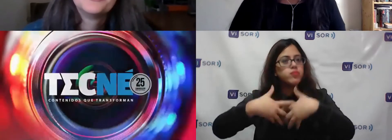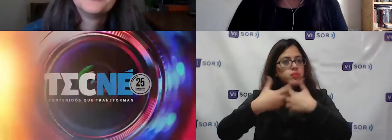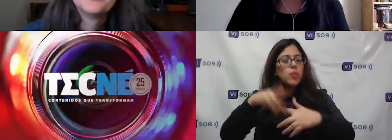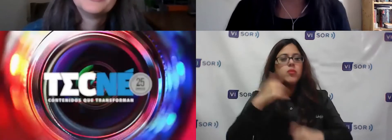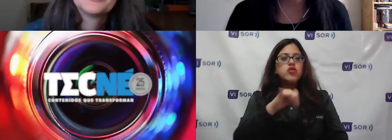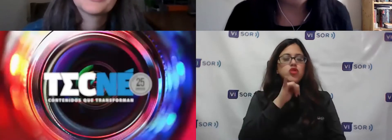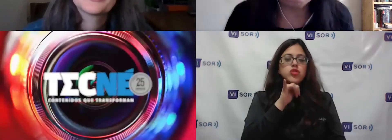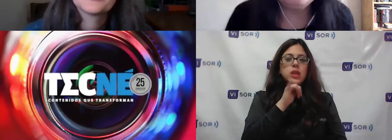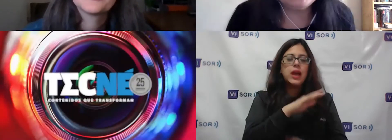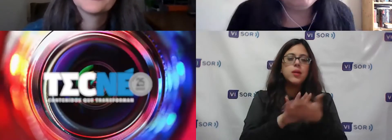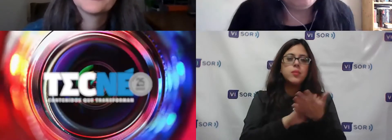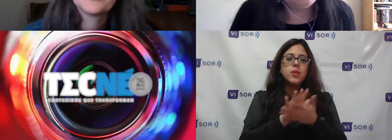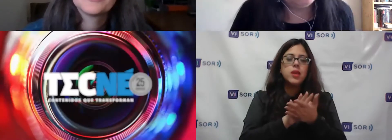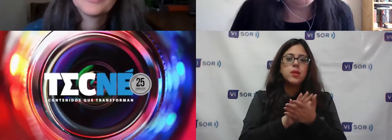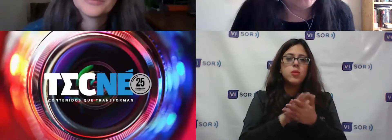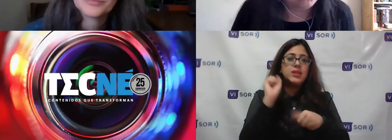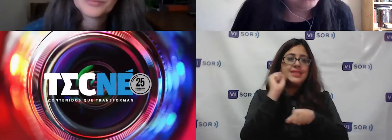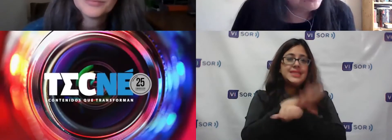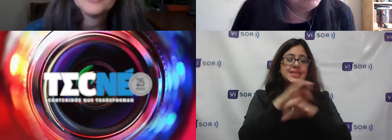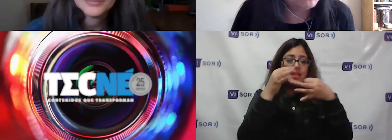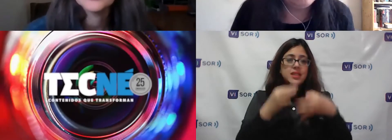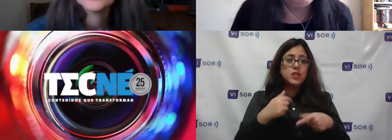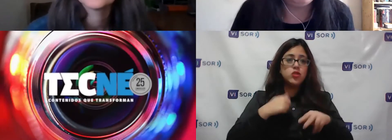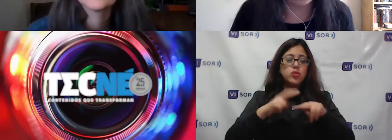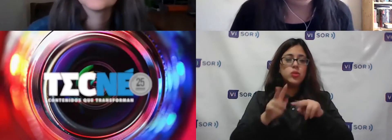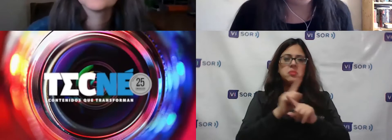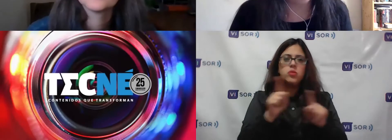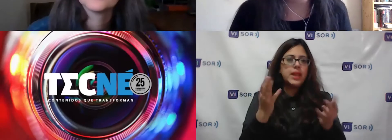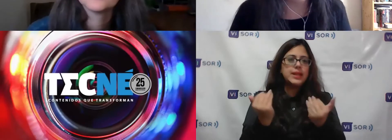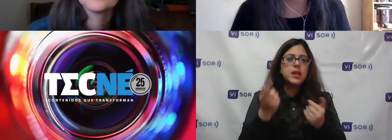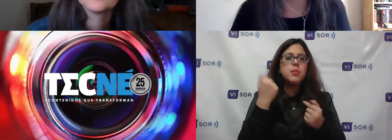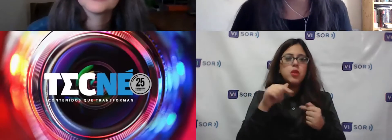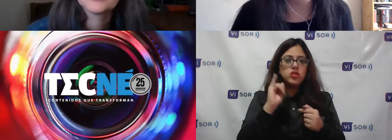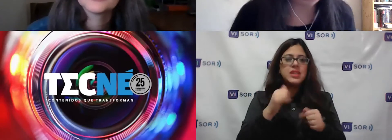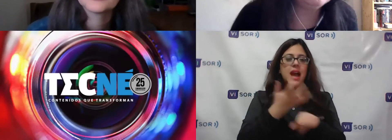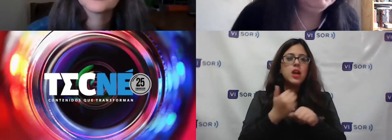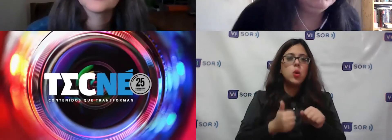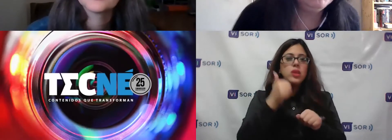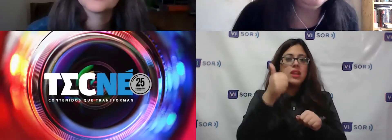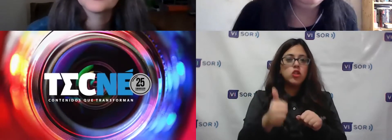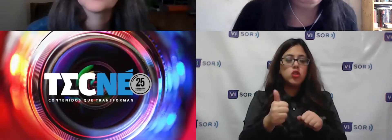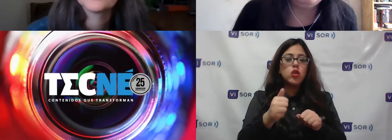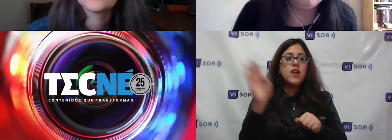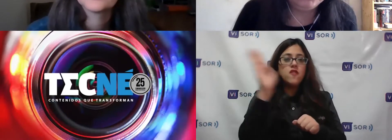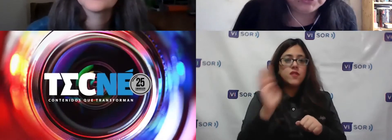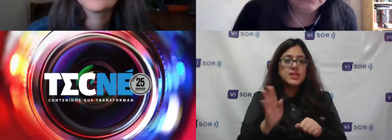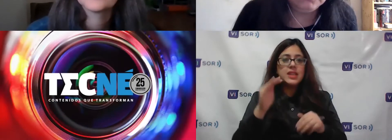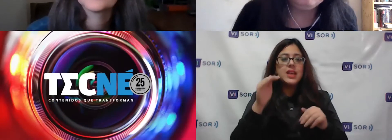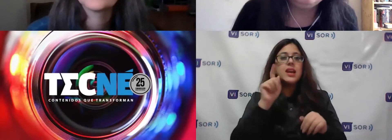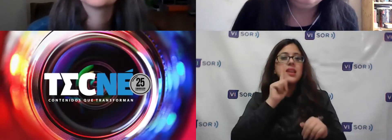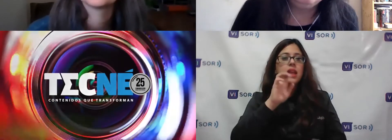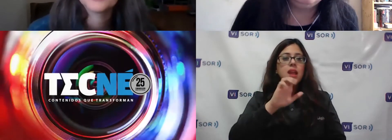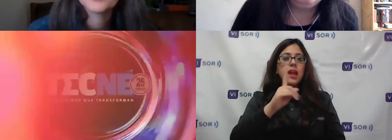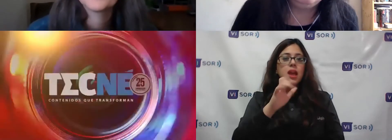por ejemplo no es sin exactamente que yo hago necesariamente pero hay un director brasileño que siempre a veces remito a él que eduardo cautiño